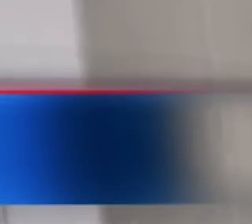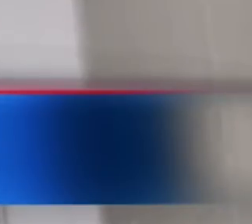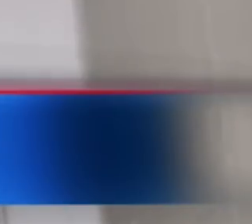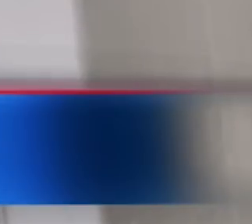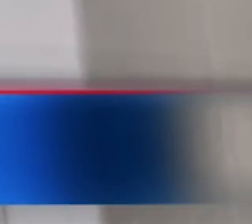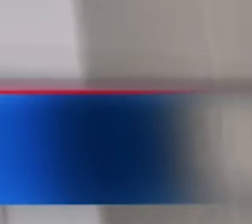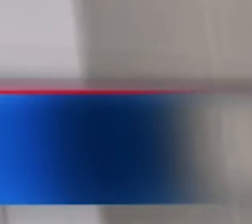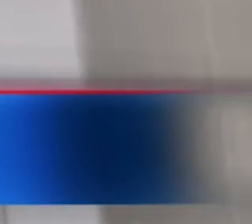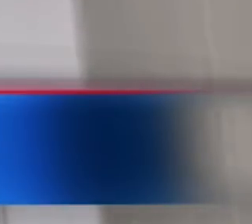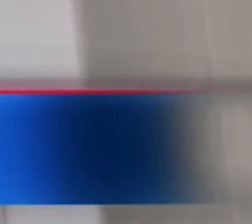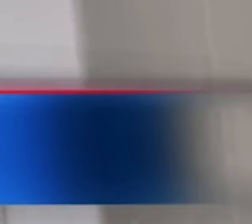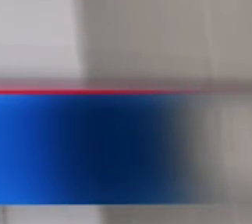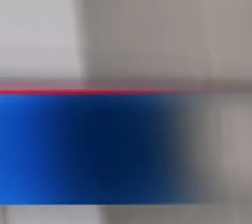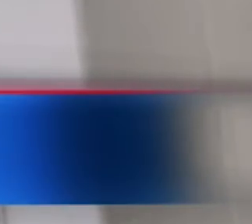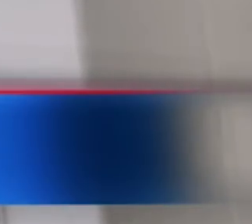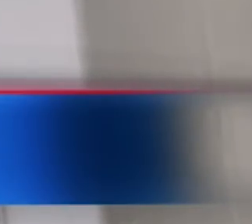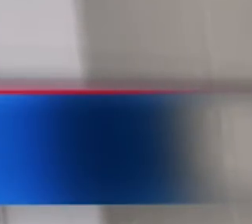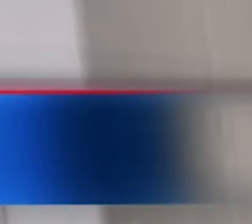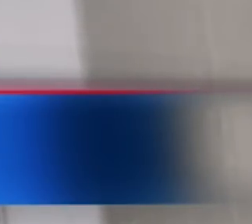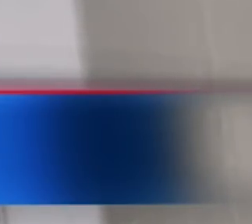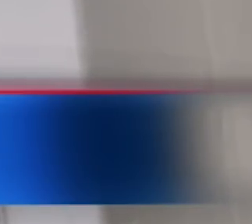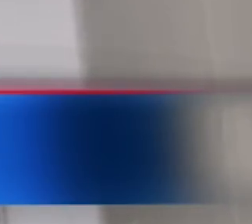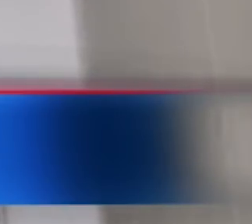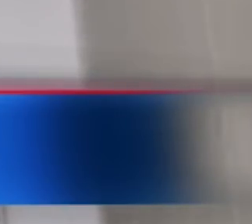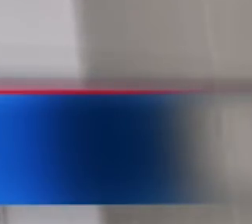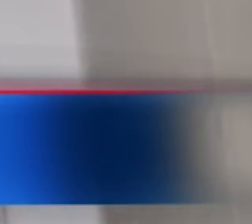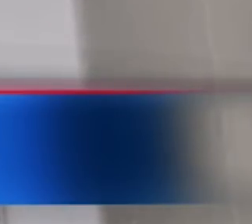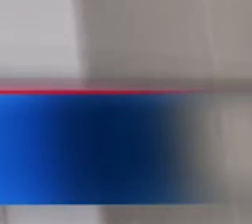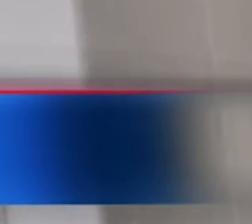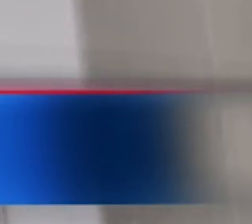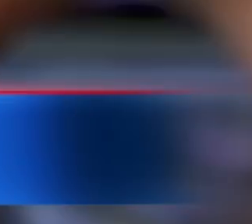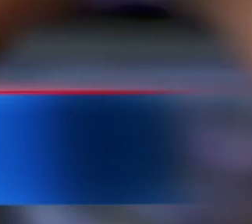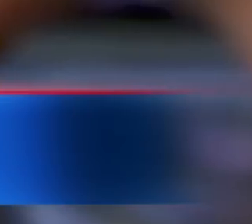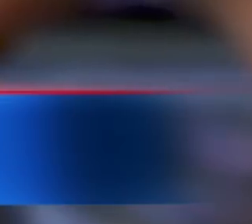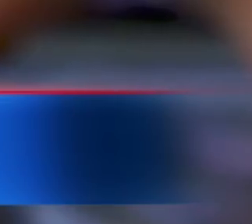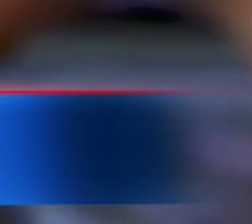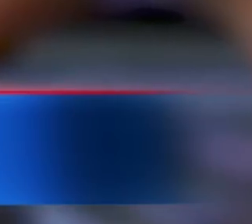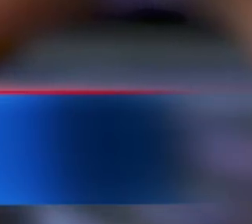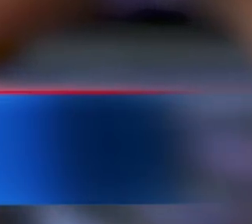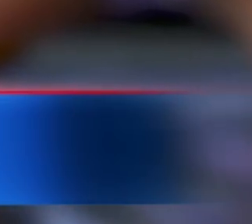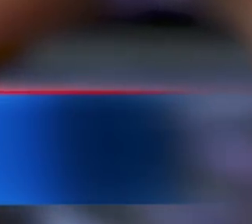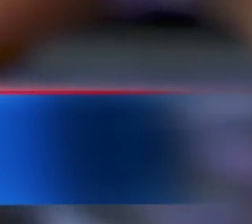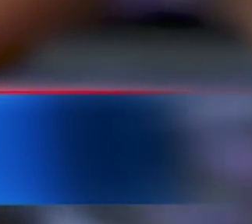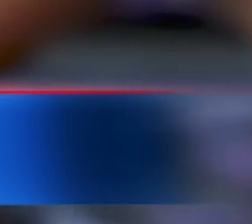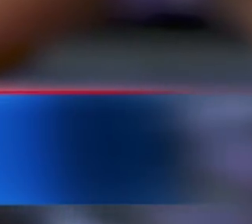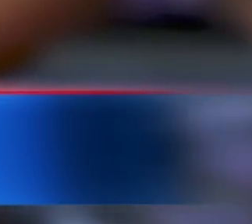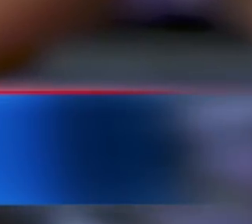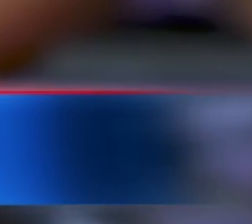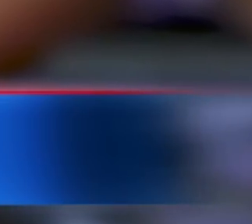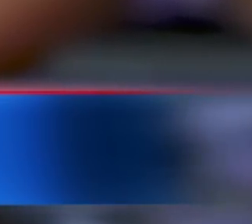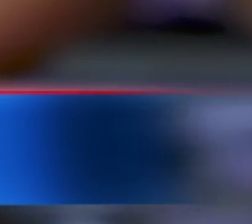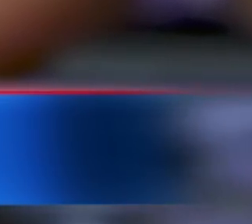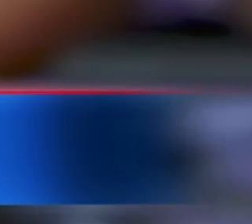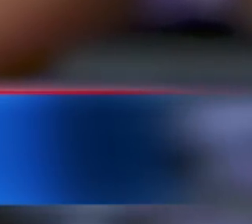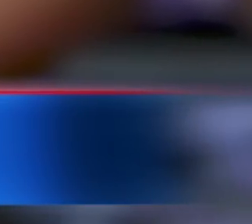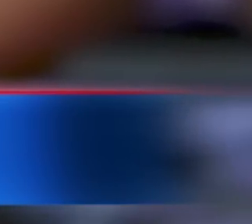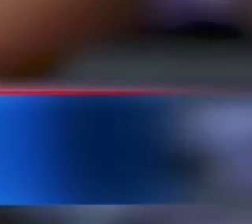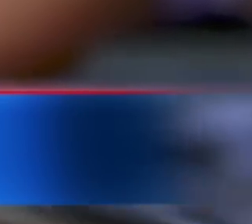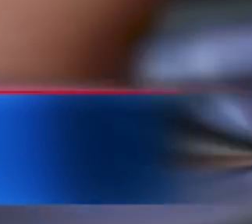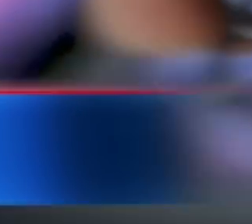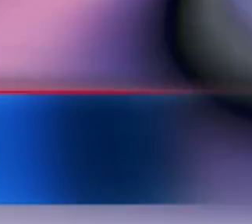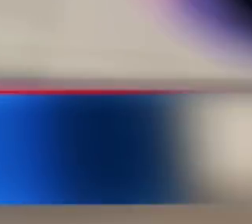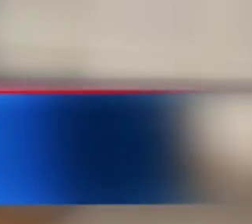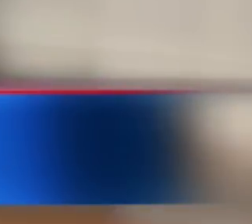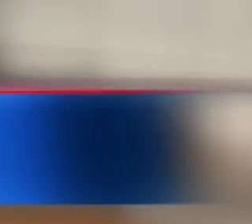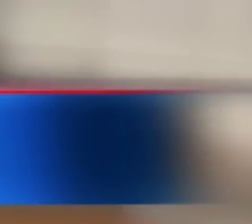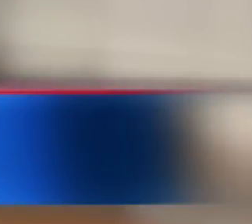en diferentes países, en este caso las plataformas que hacen este tipo de controles, es importante